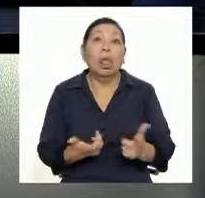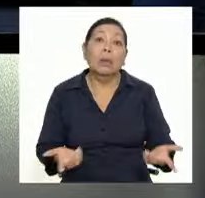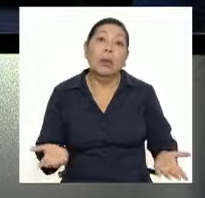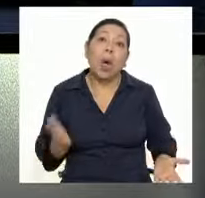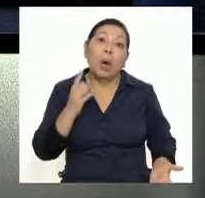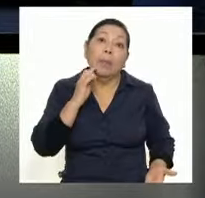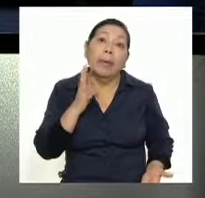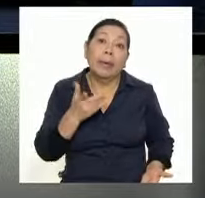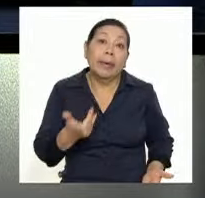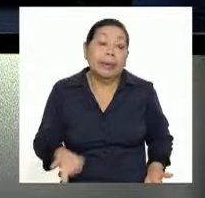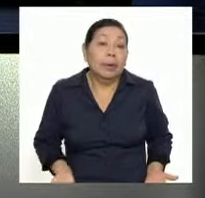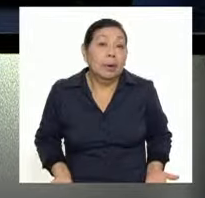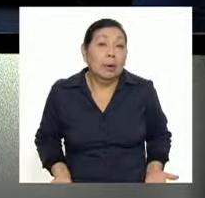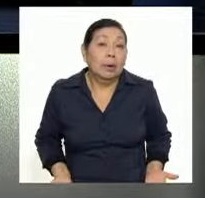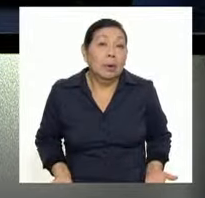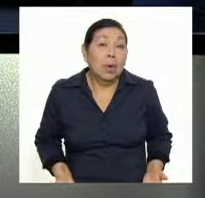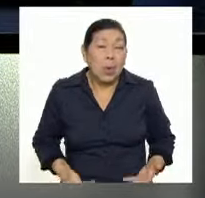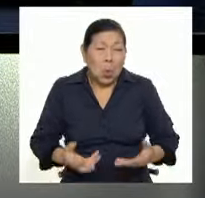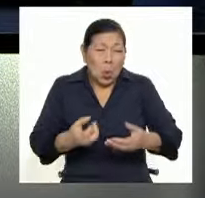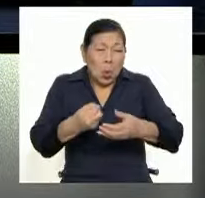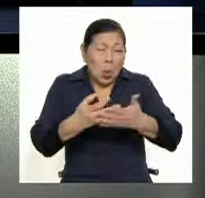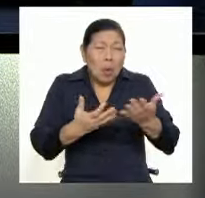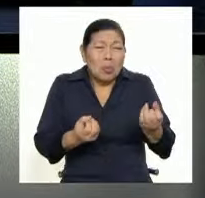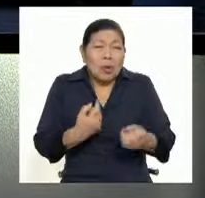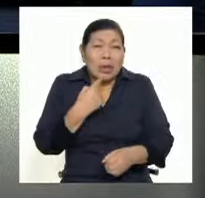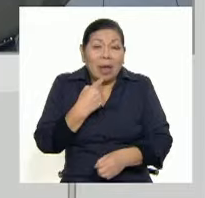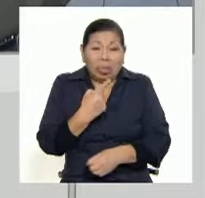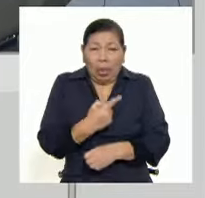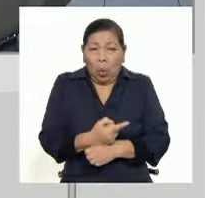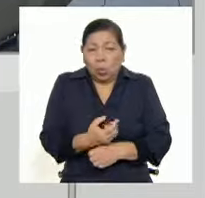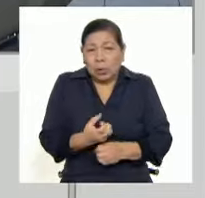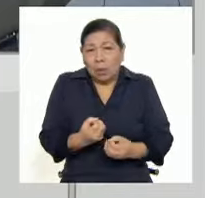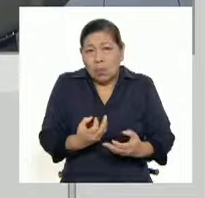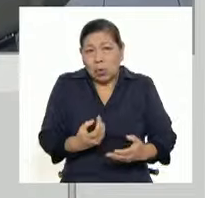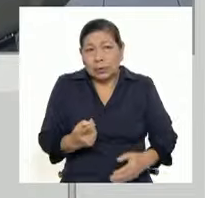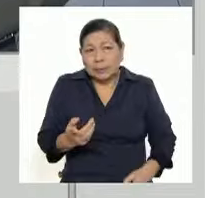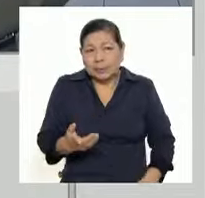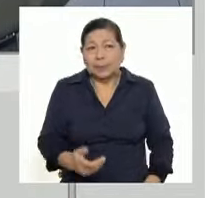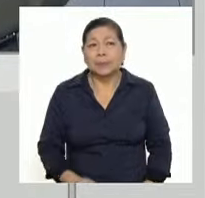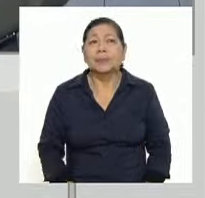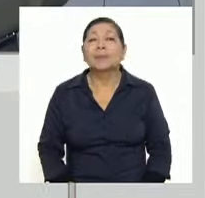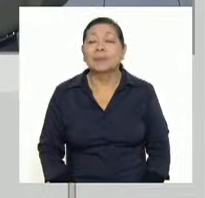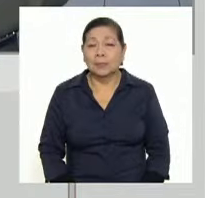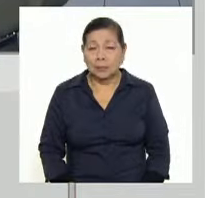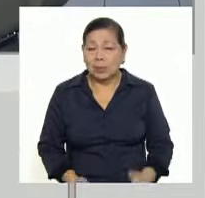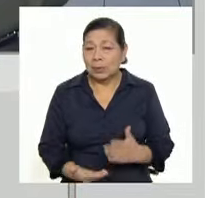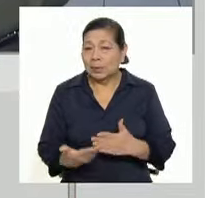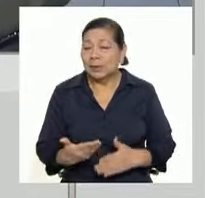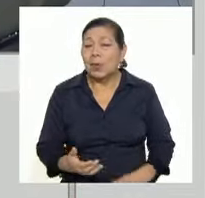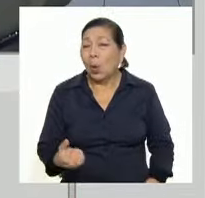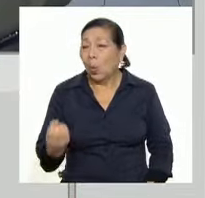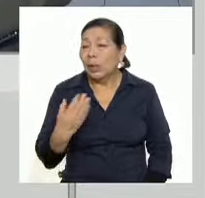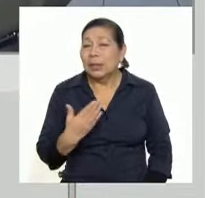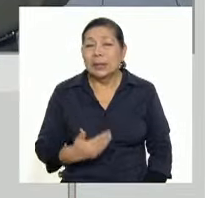otra vez y este sujeto tiene un rosario de denuncias. Los detalles con nuestro compañero Américo Huamán. Buenos días.